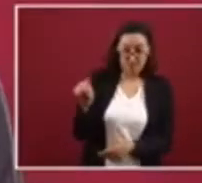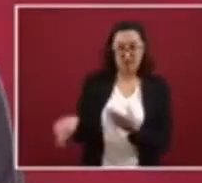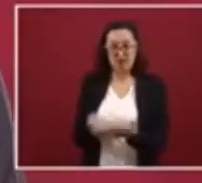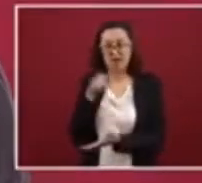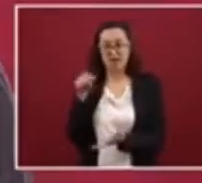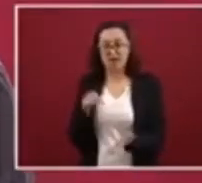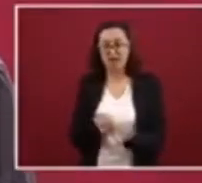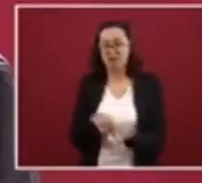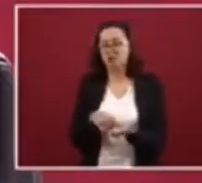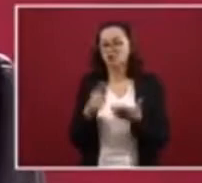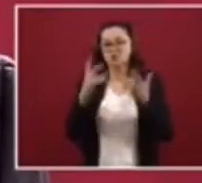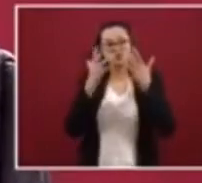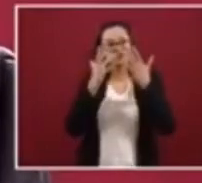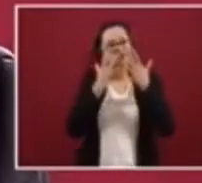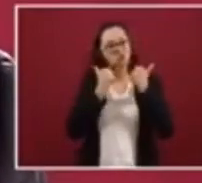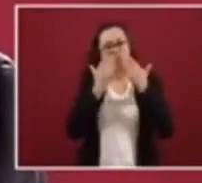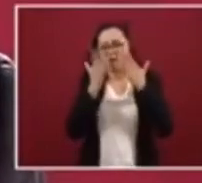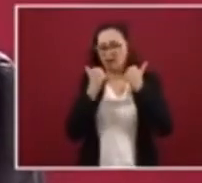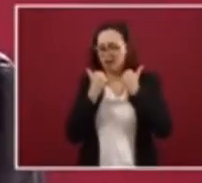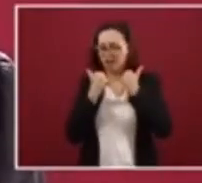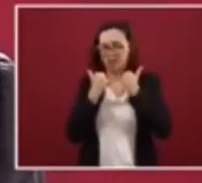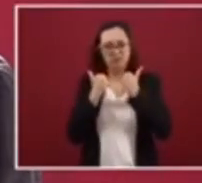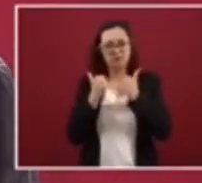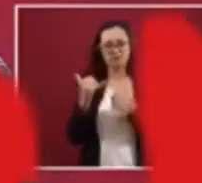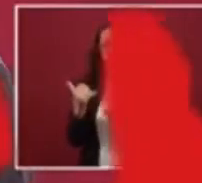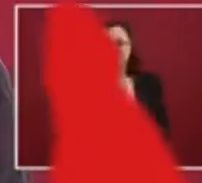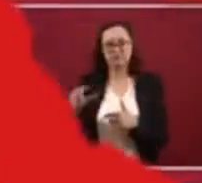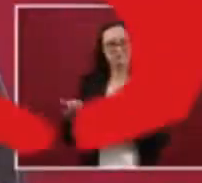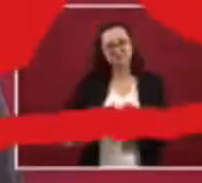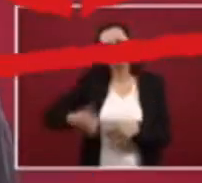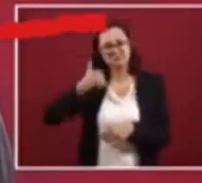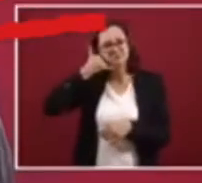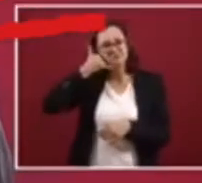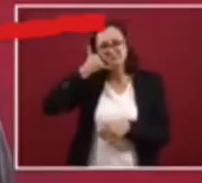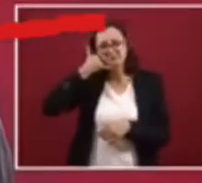no hay servicio de telefonía móvil.